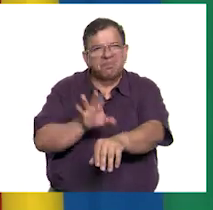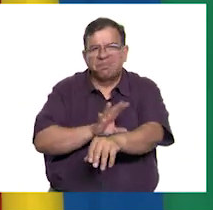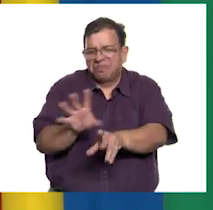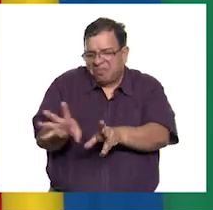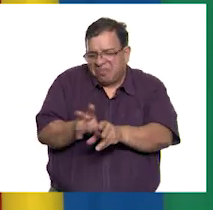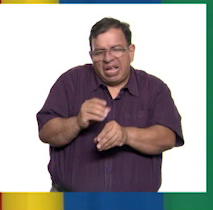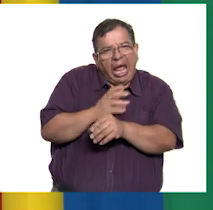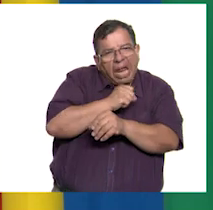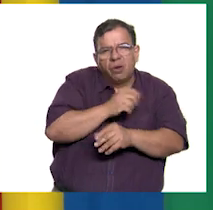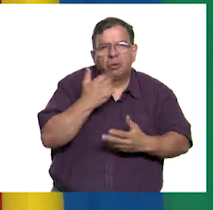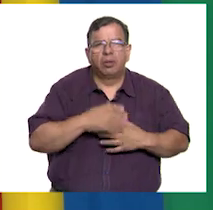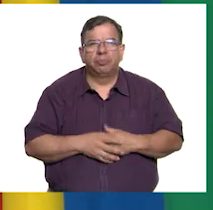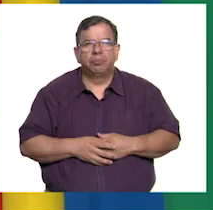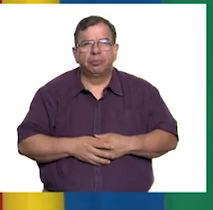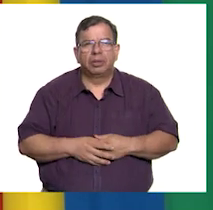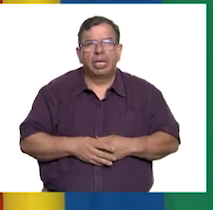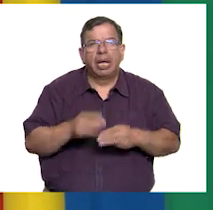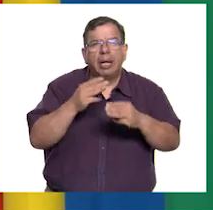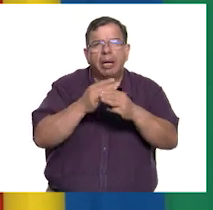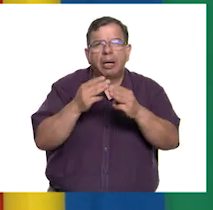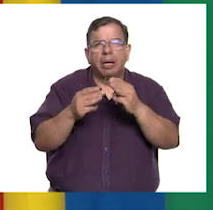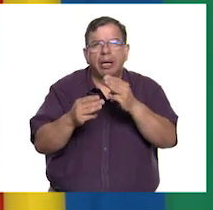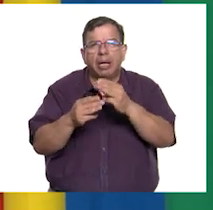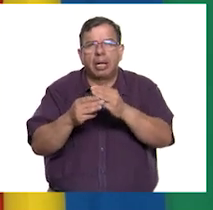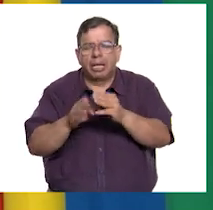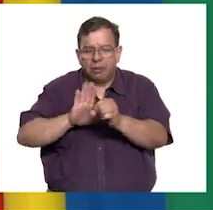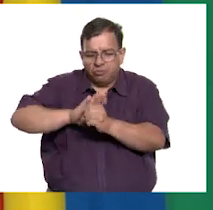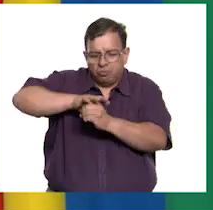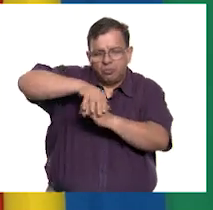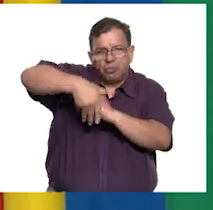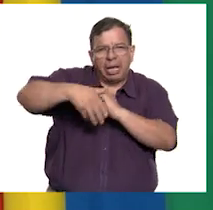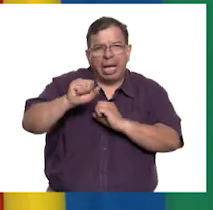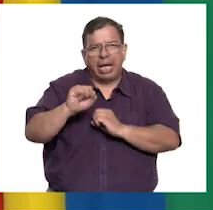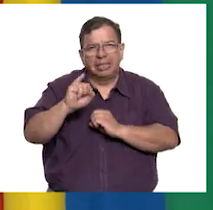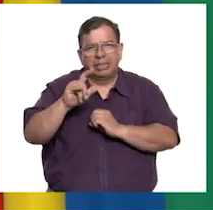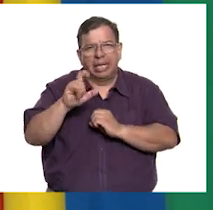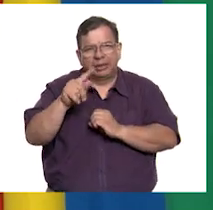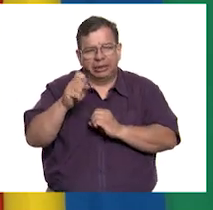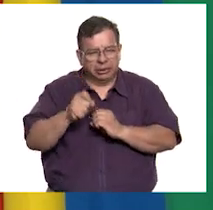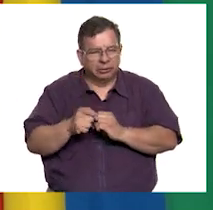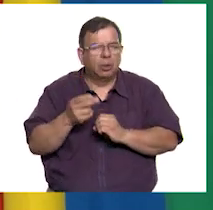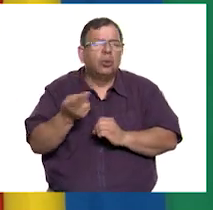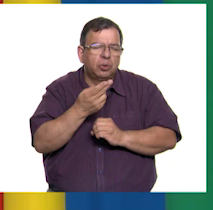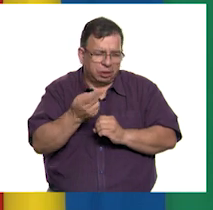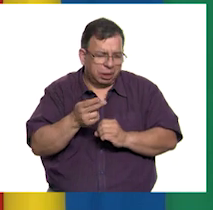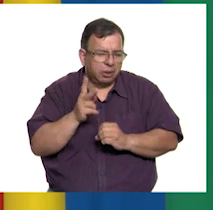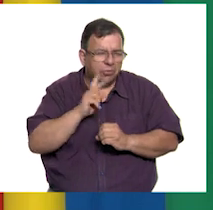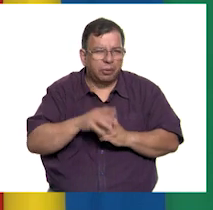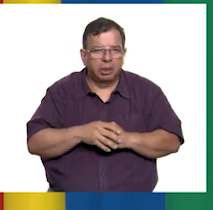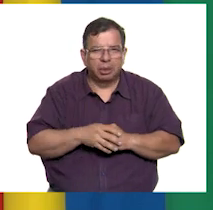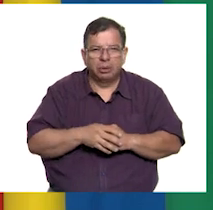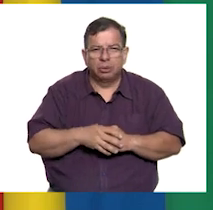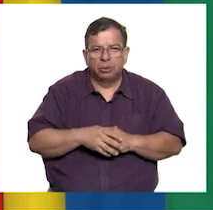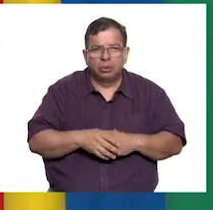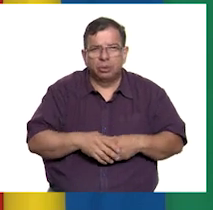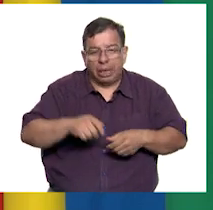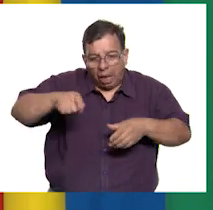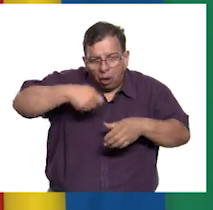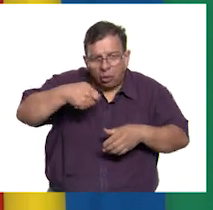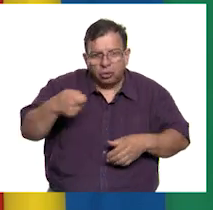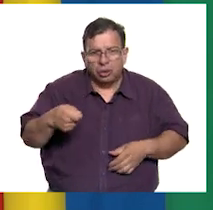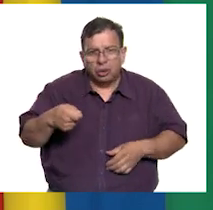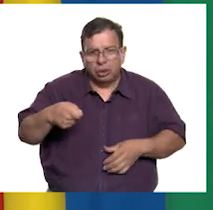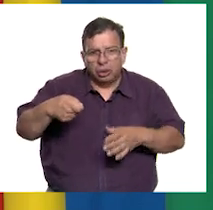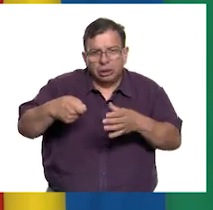calor y se les llama materiales aislantes. Ustedes pueden comprobar esto en casa al colocar una cuchara dentro de